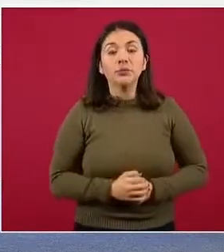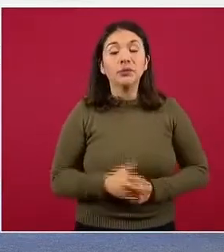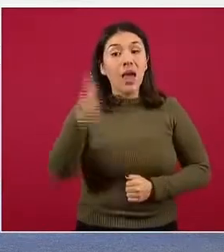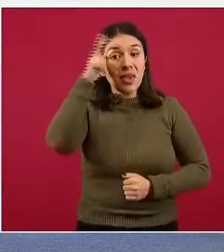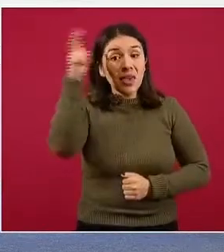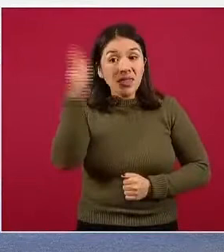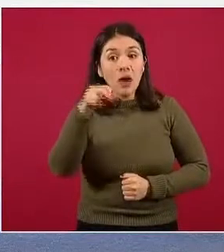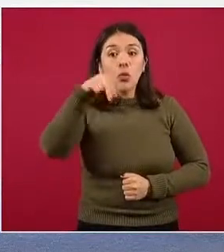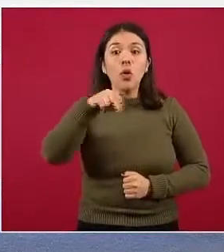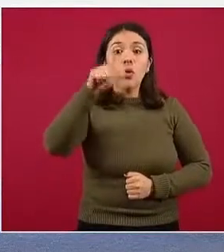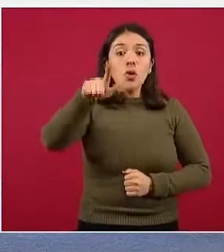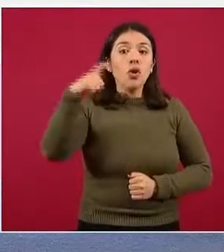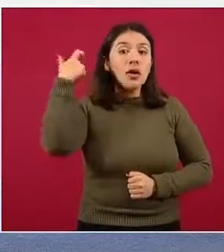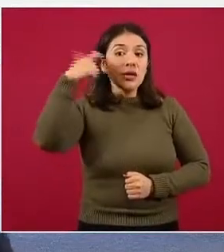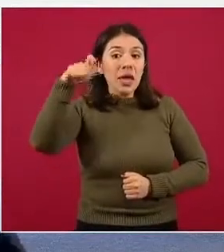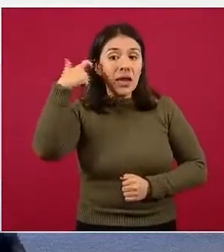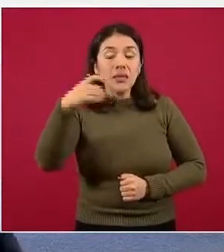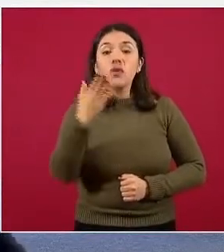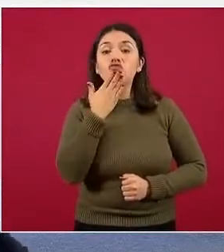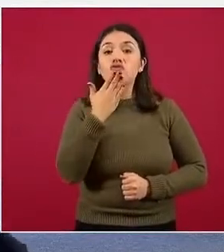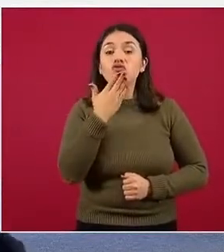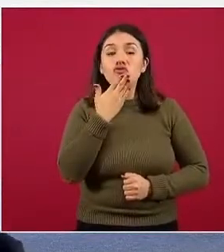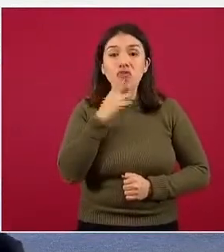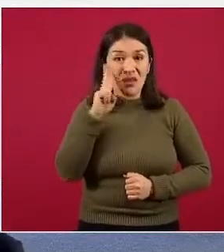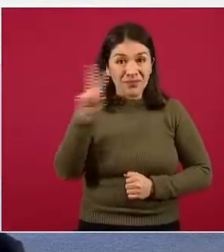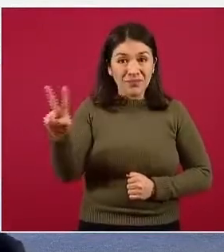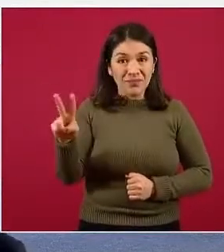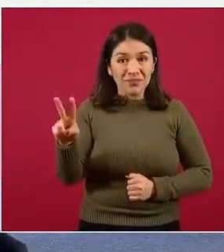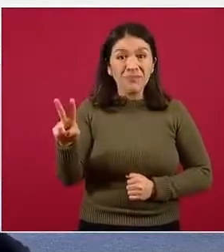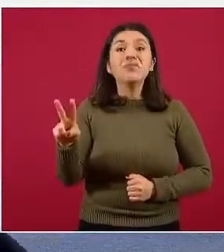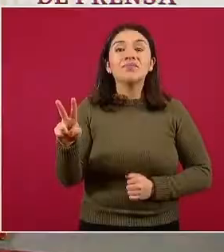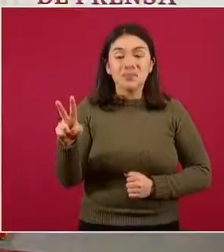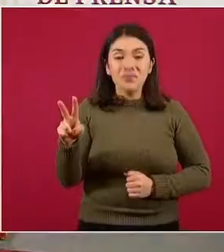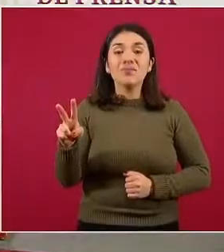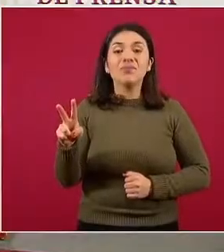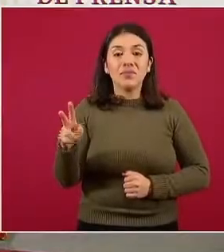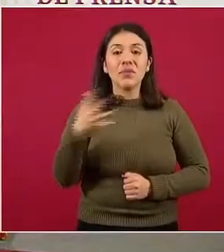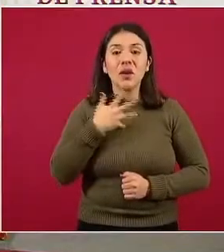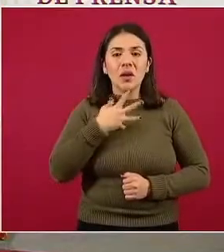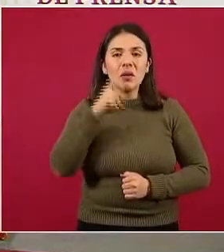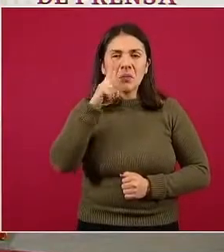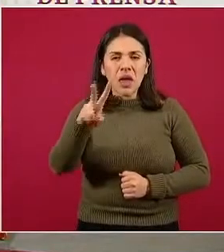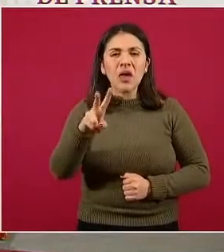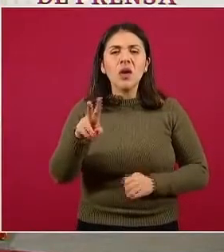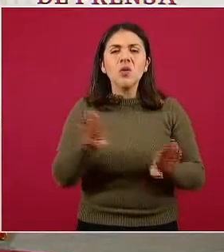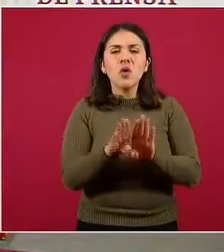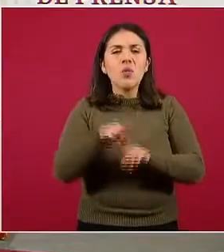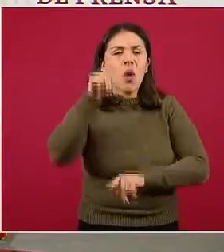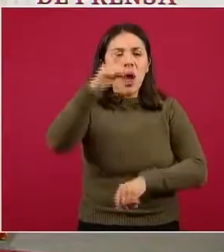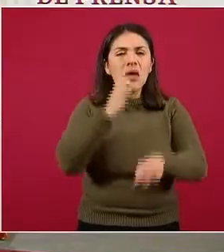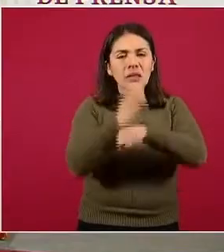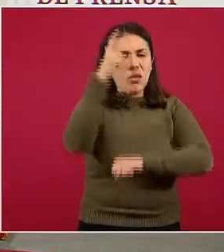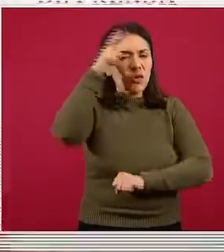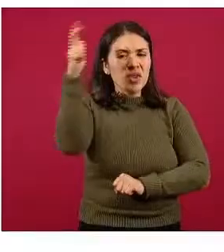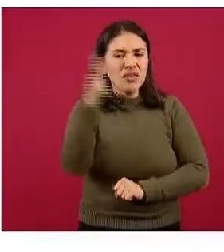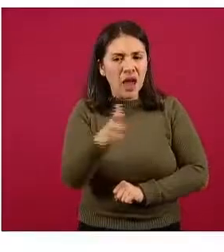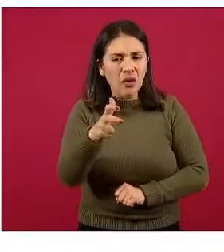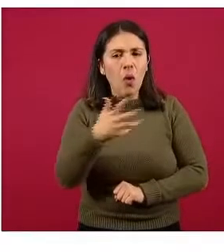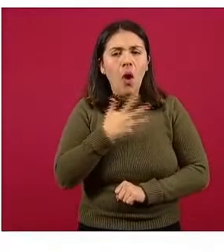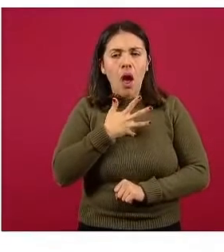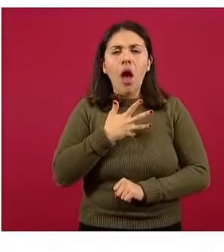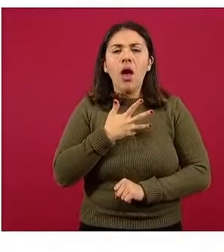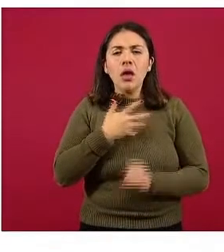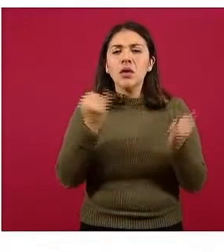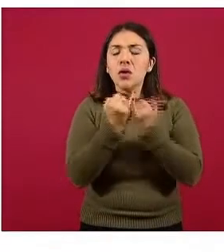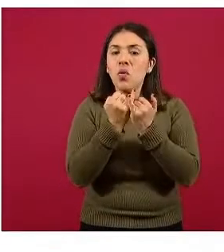Hidalgo, Nuevo León, Querétaro y Sonora se observa, y vean cómo aquí en Hidalgo se ha